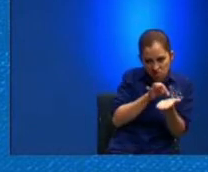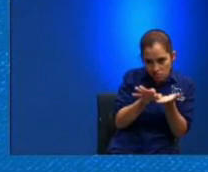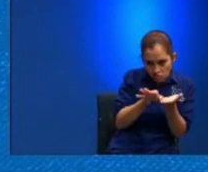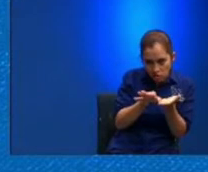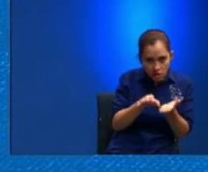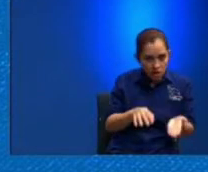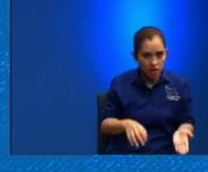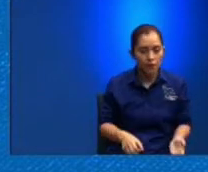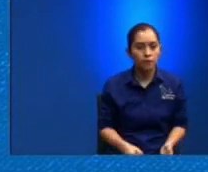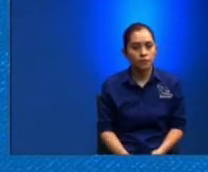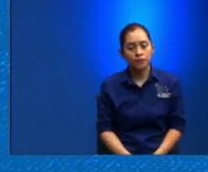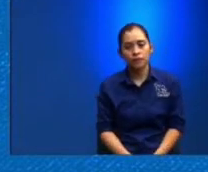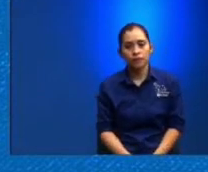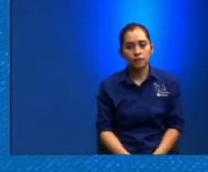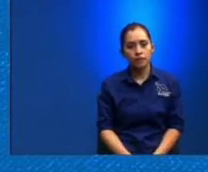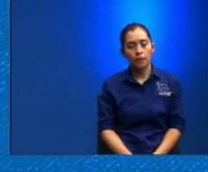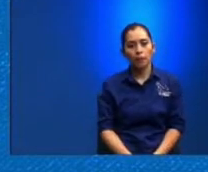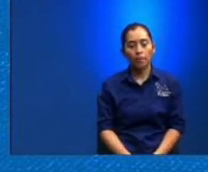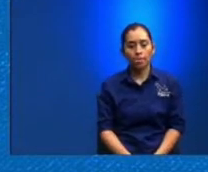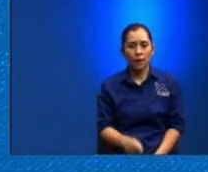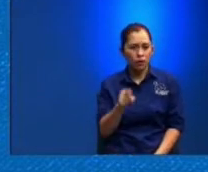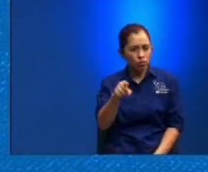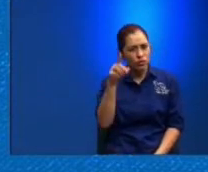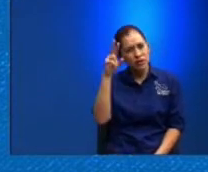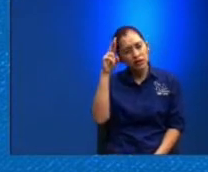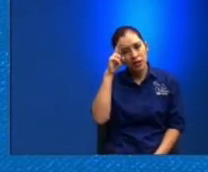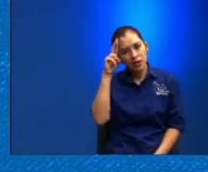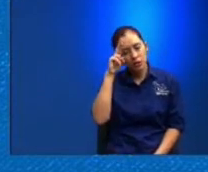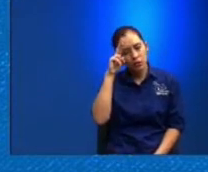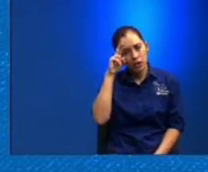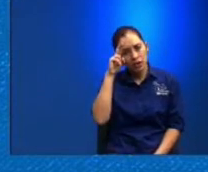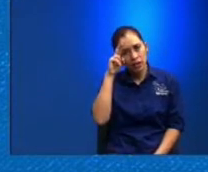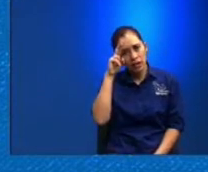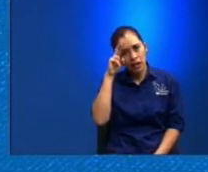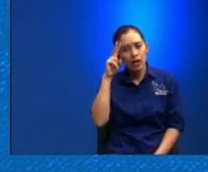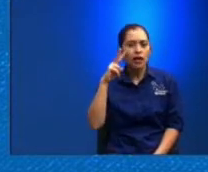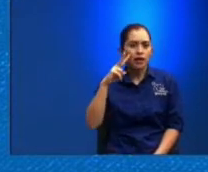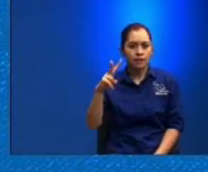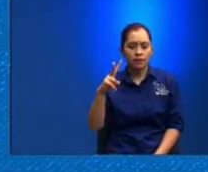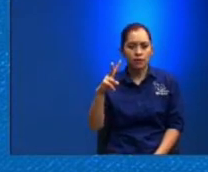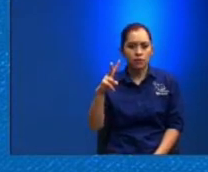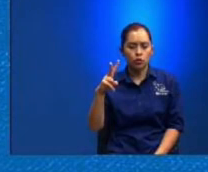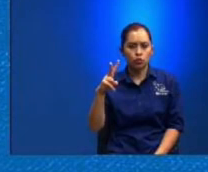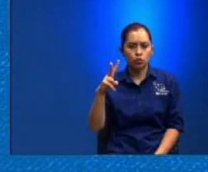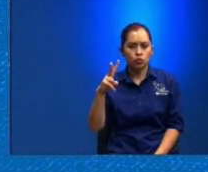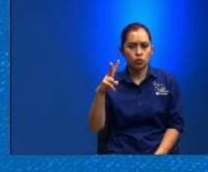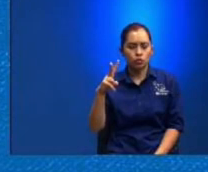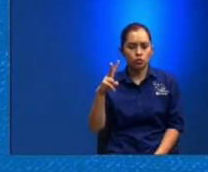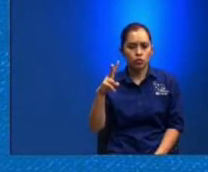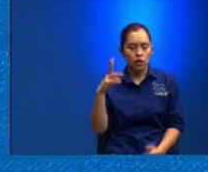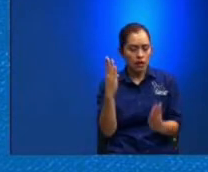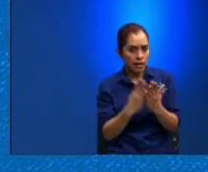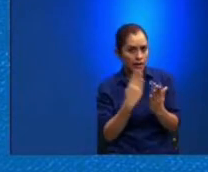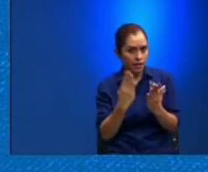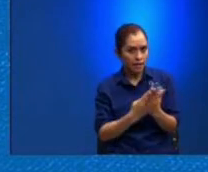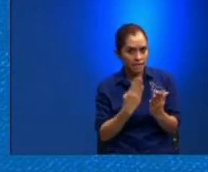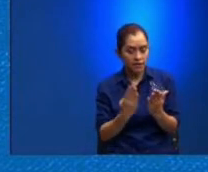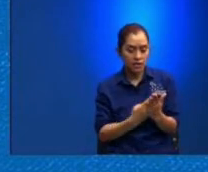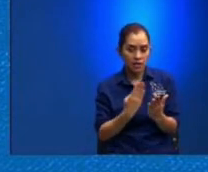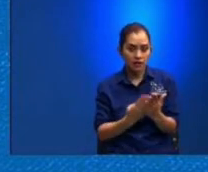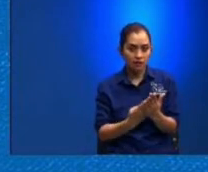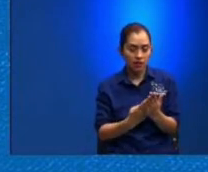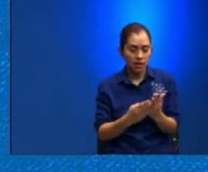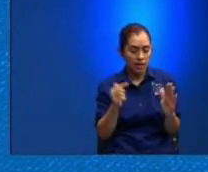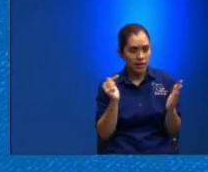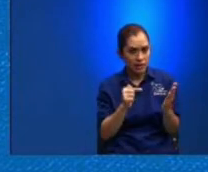fotografías de las biblias de papel de cómo se llaman de de la biblia las américas verdad de este texto